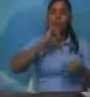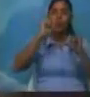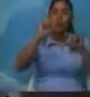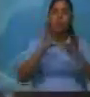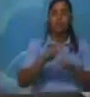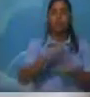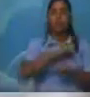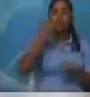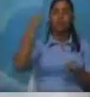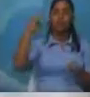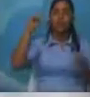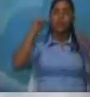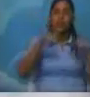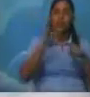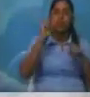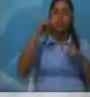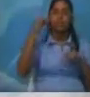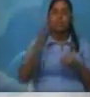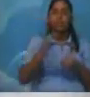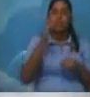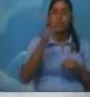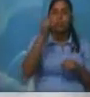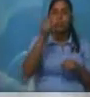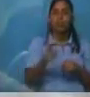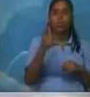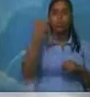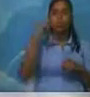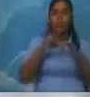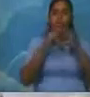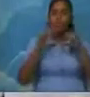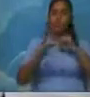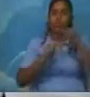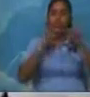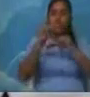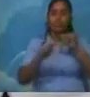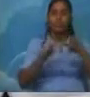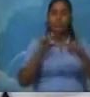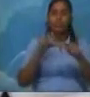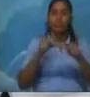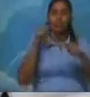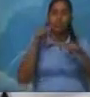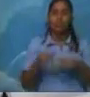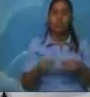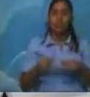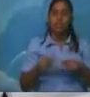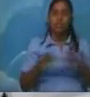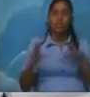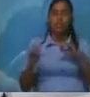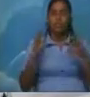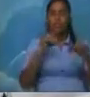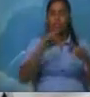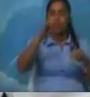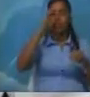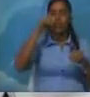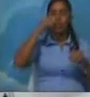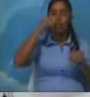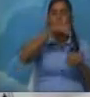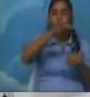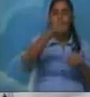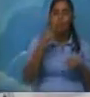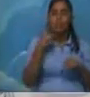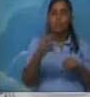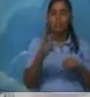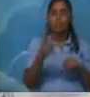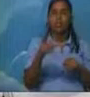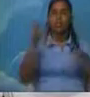de ayer hoy y siempre y lo será por los siglos de los siglos acá le habla Dios al pueblo le dice a